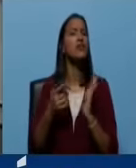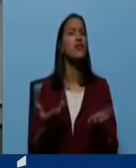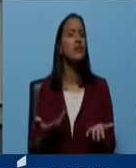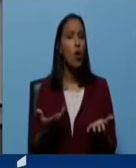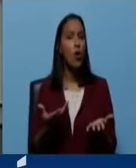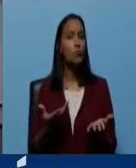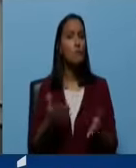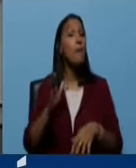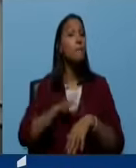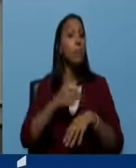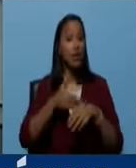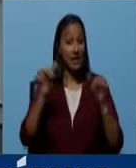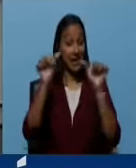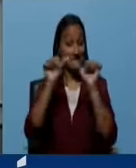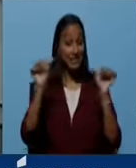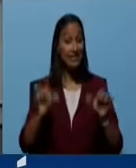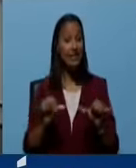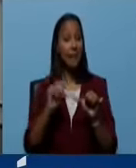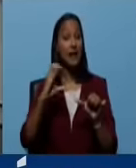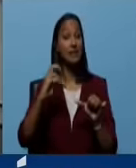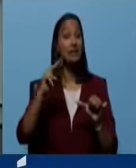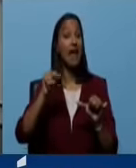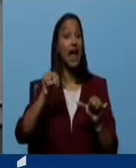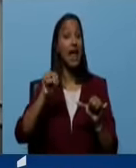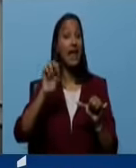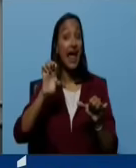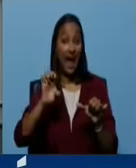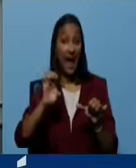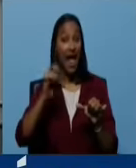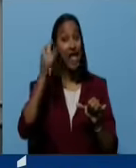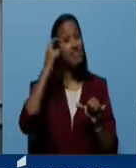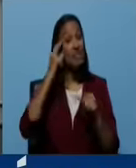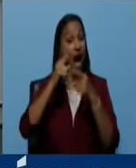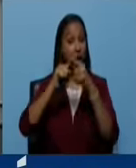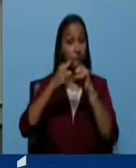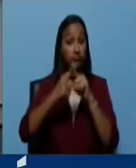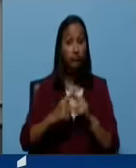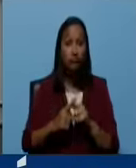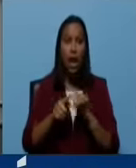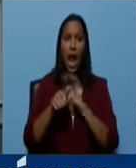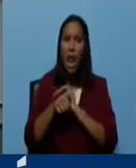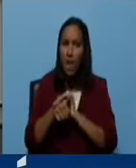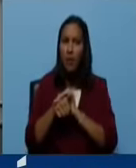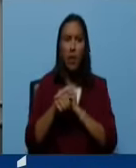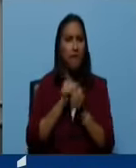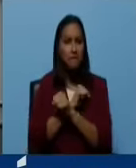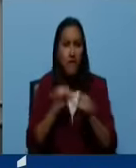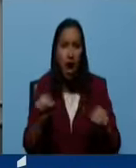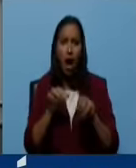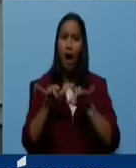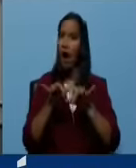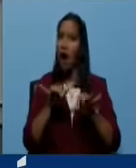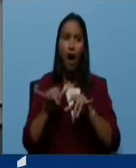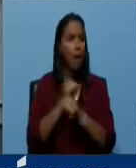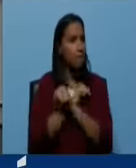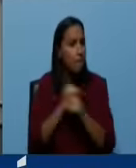afectado de contabilización de los datos electorales, que afortunadamente